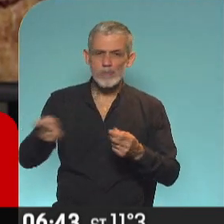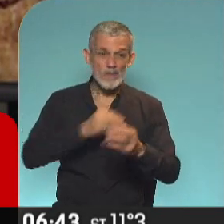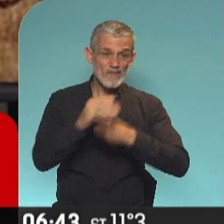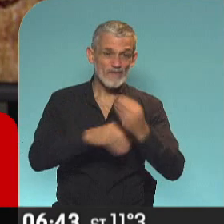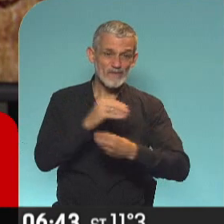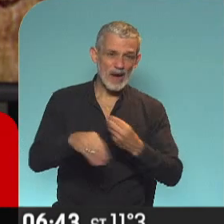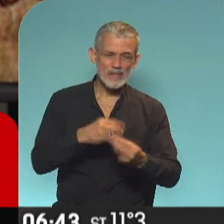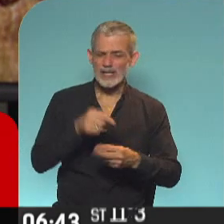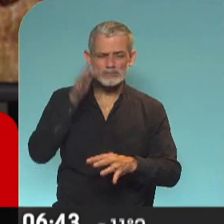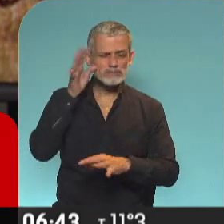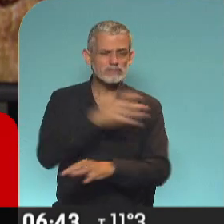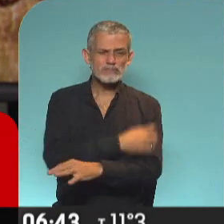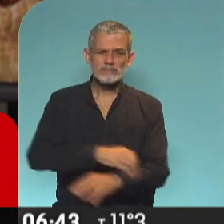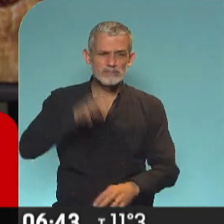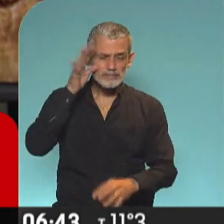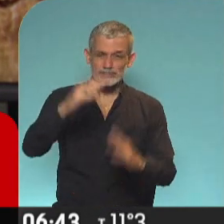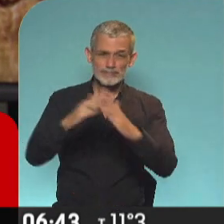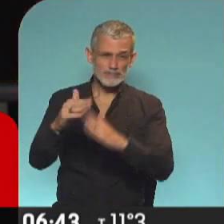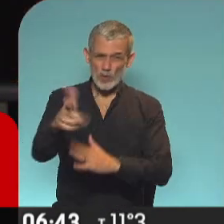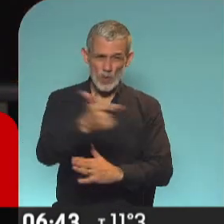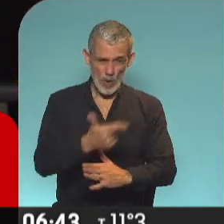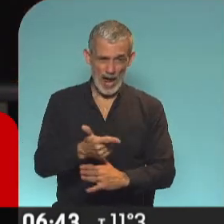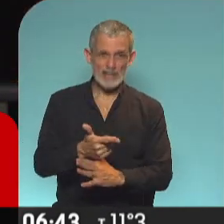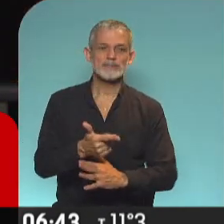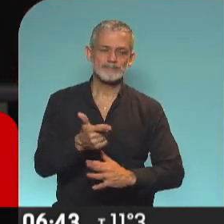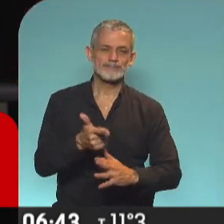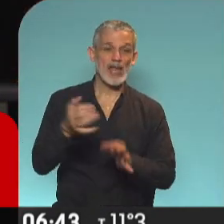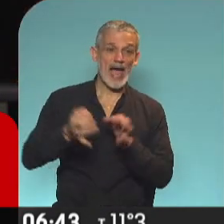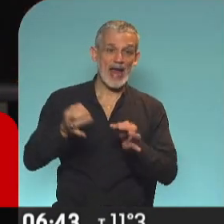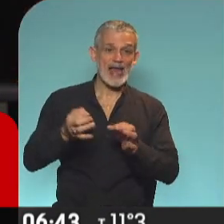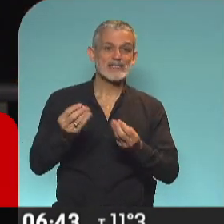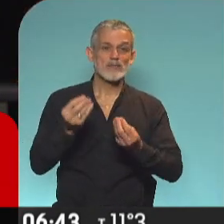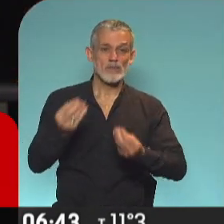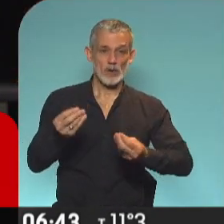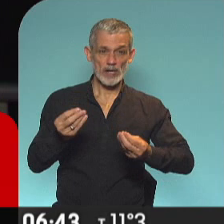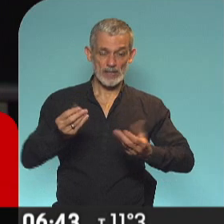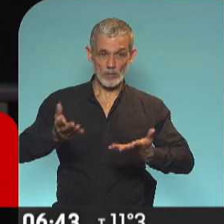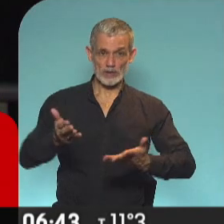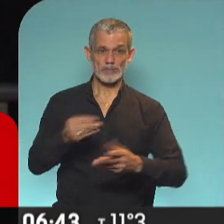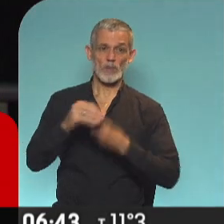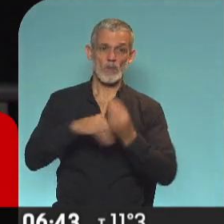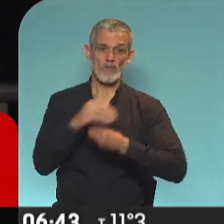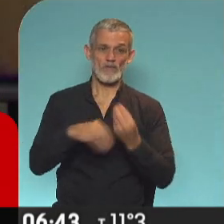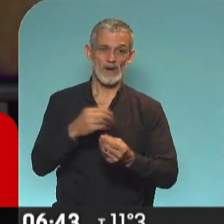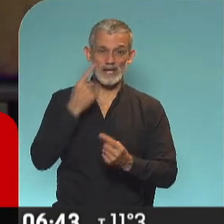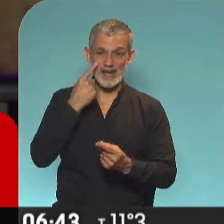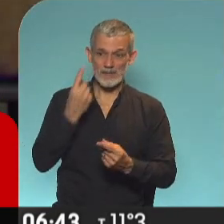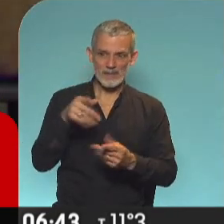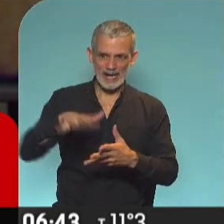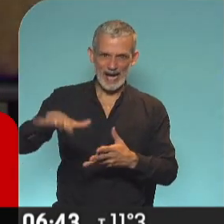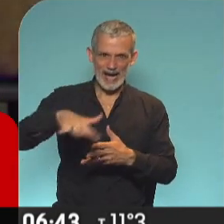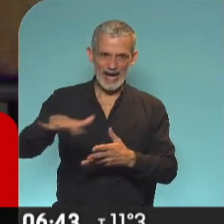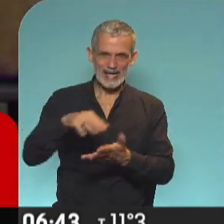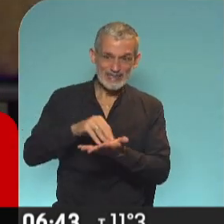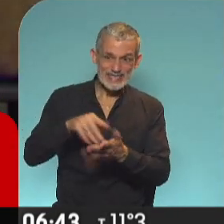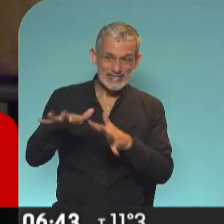familias en extrema vulnerabilidad habitacional. El análisis tiene que ver con, bueno, muchas de las familias que están en esta toma, ¿están en